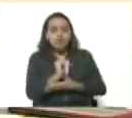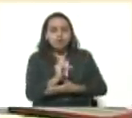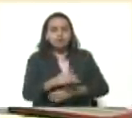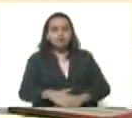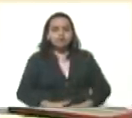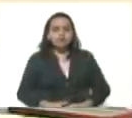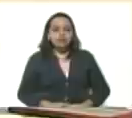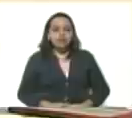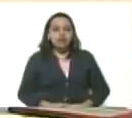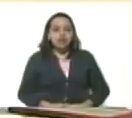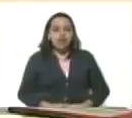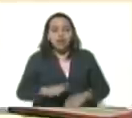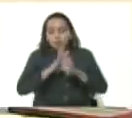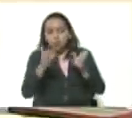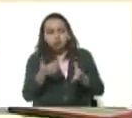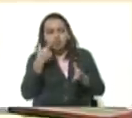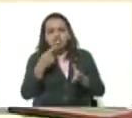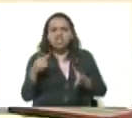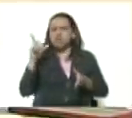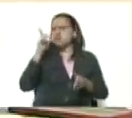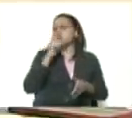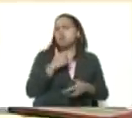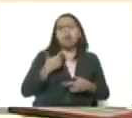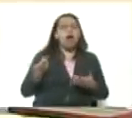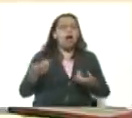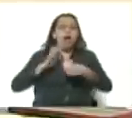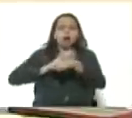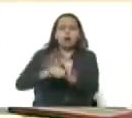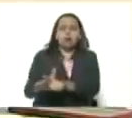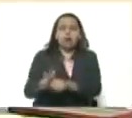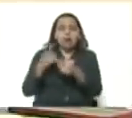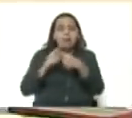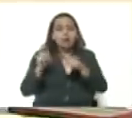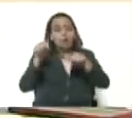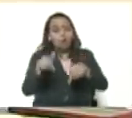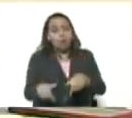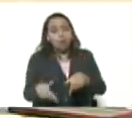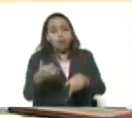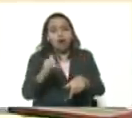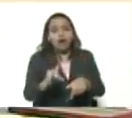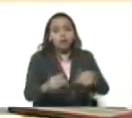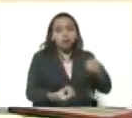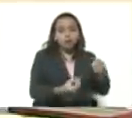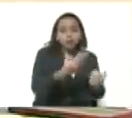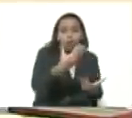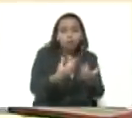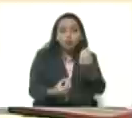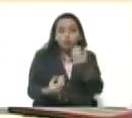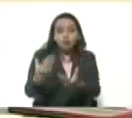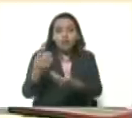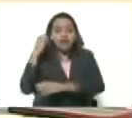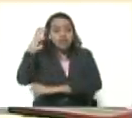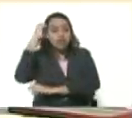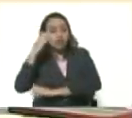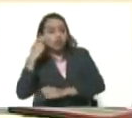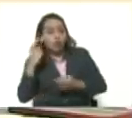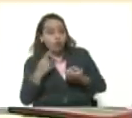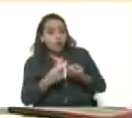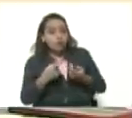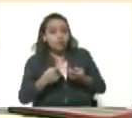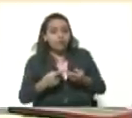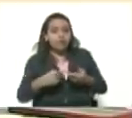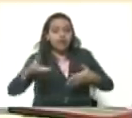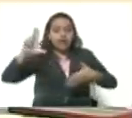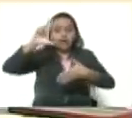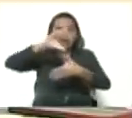a negar la existencia del COVID. Y por eso hoy están apareciendo brotes en Europa.